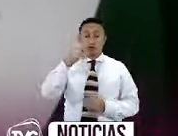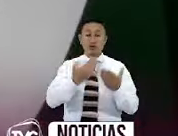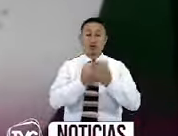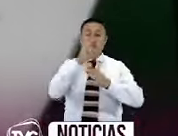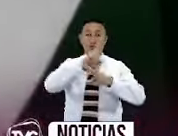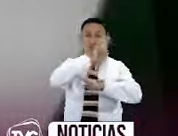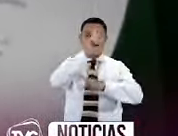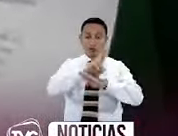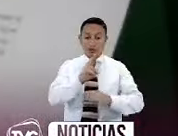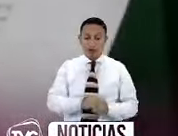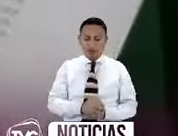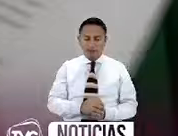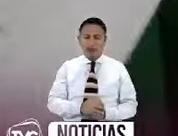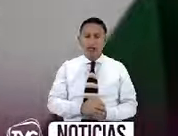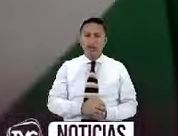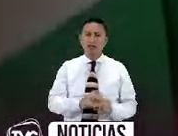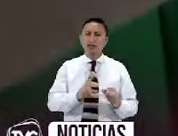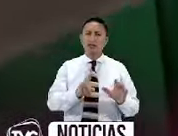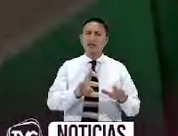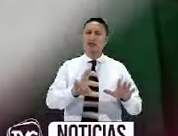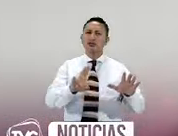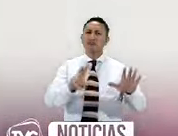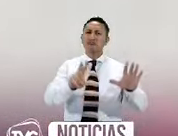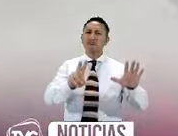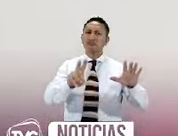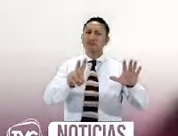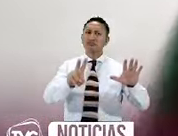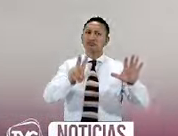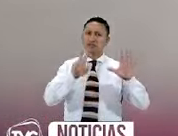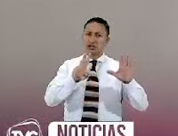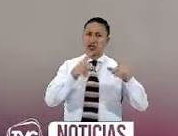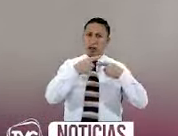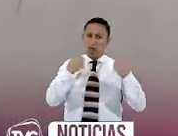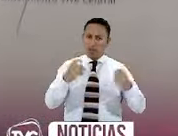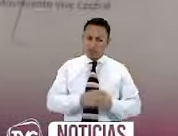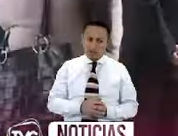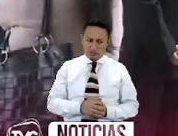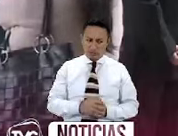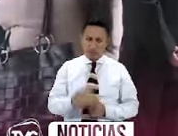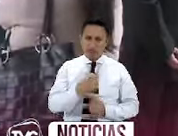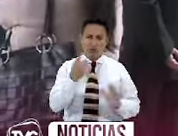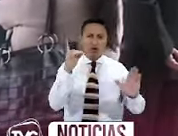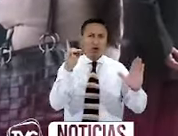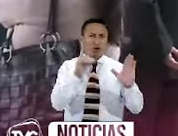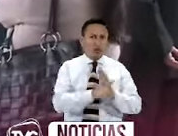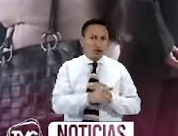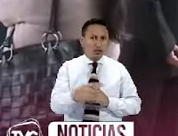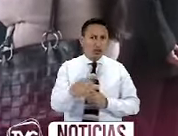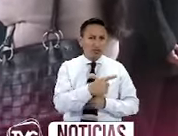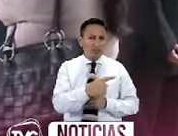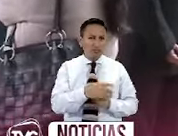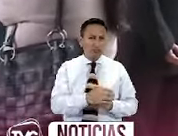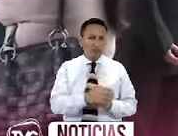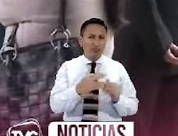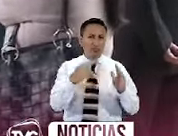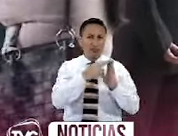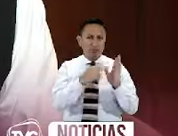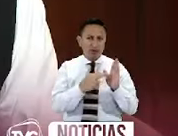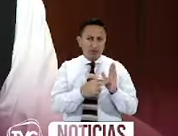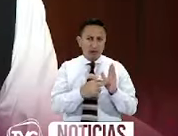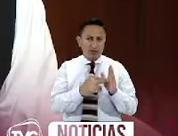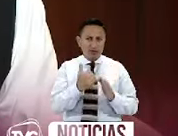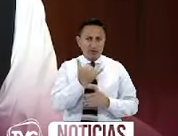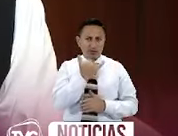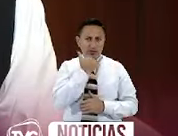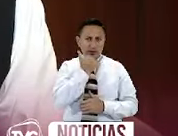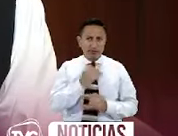Pero el 7 de marzo, el CES recibió una denuncia sobre presuntas irregularidades e incumplimientos en esa elección. En el primer